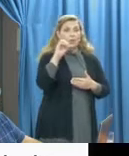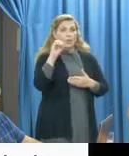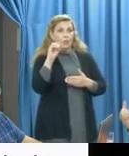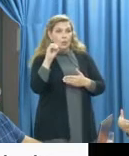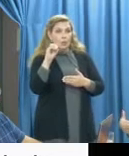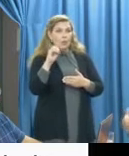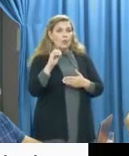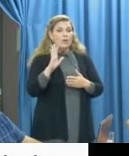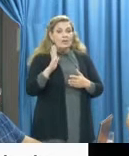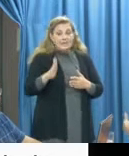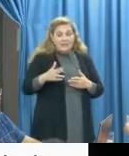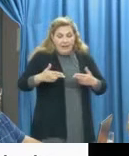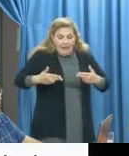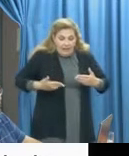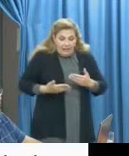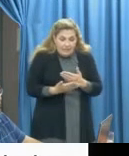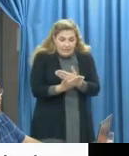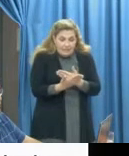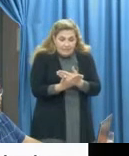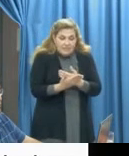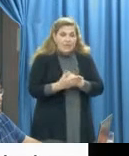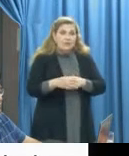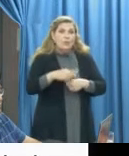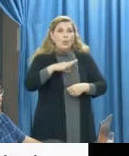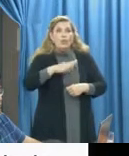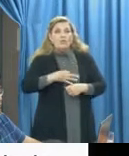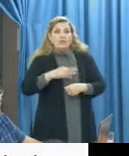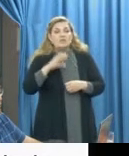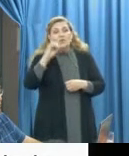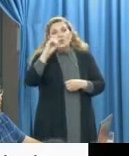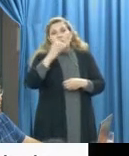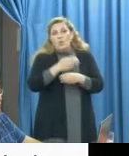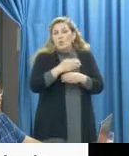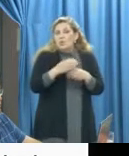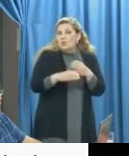la adquirió al nacimiento por algún factor adverso.